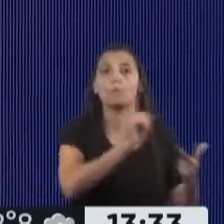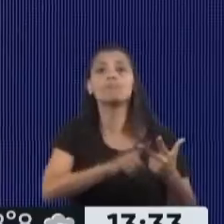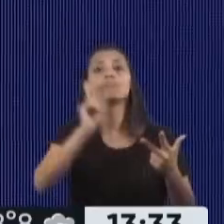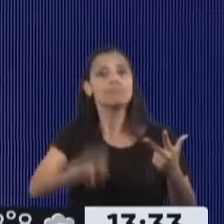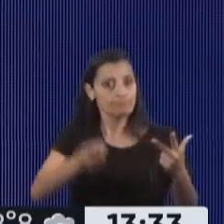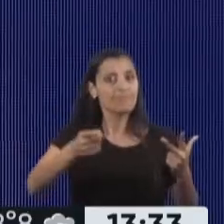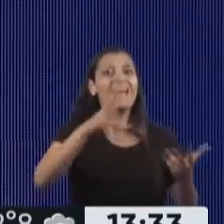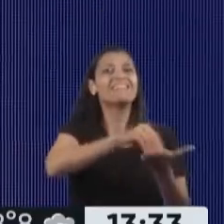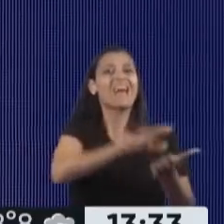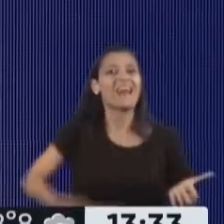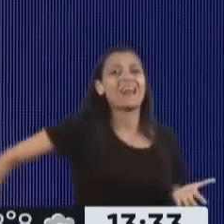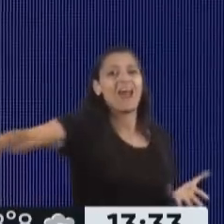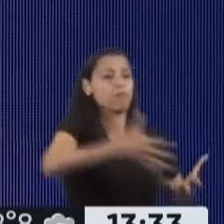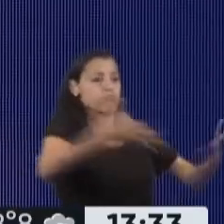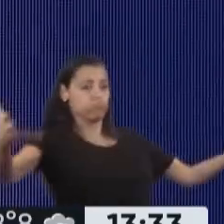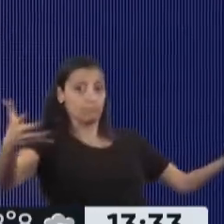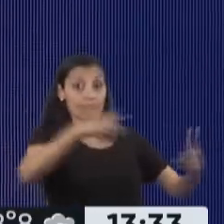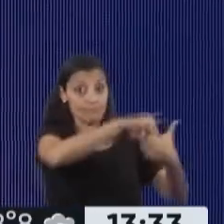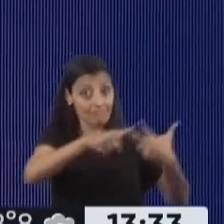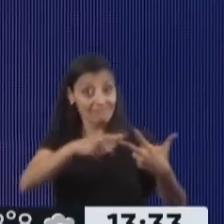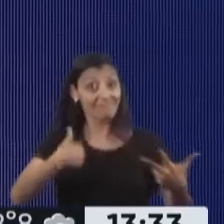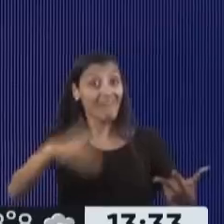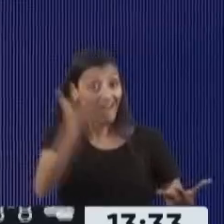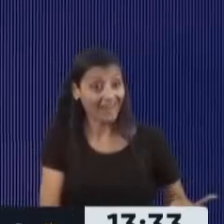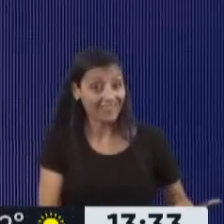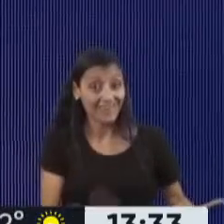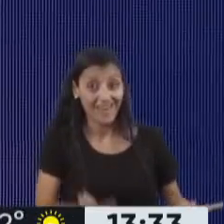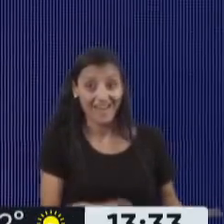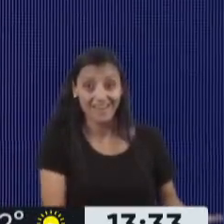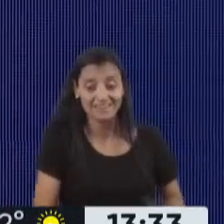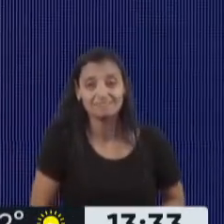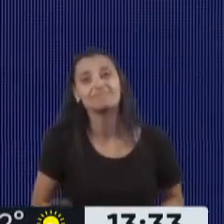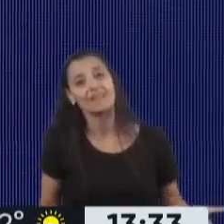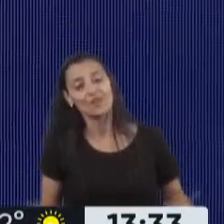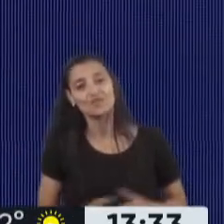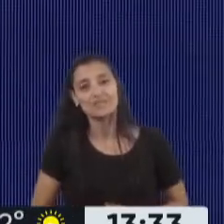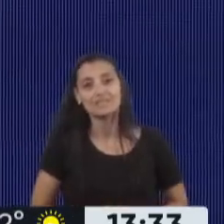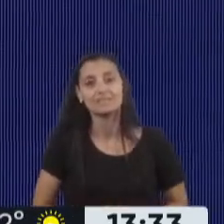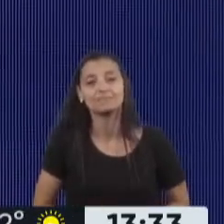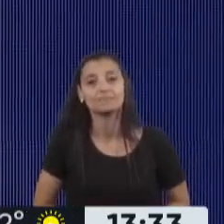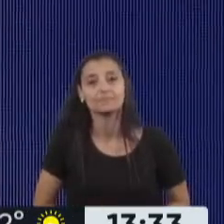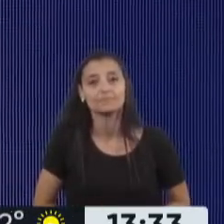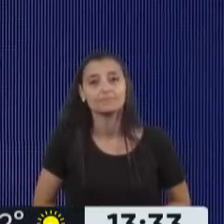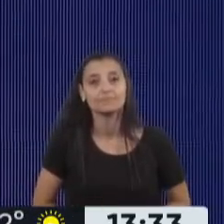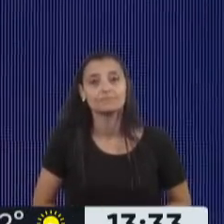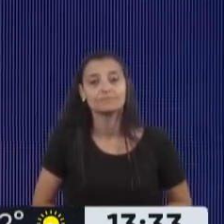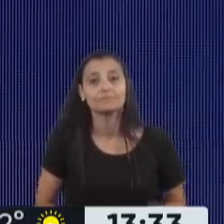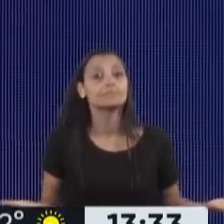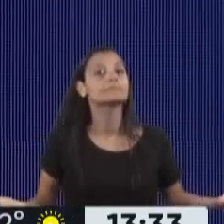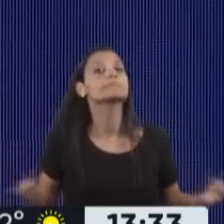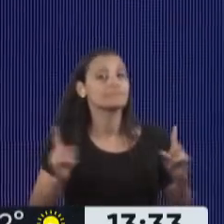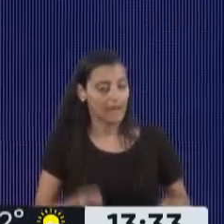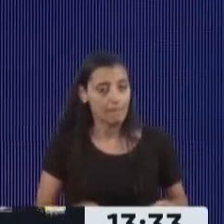altas extensiones de tierra. Argentina. Por lo tanto, también, digamos, pero